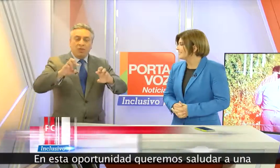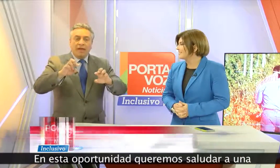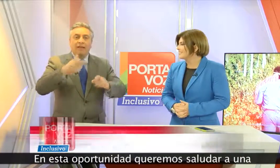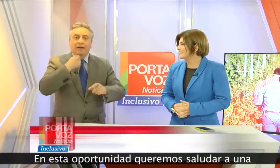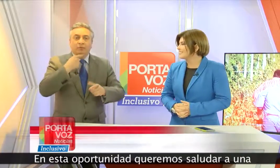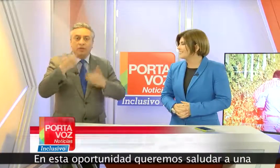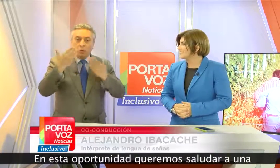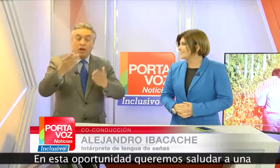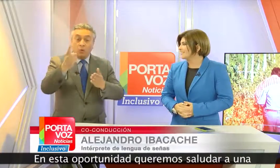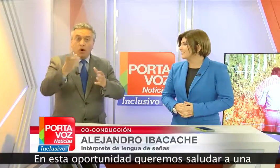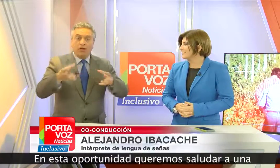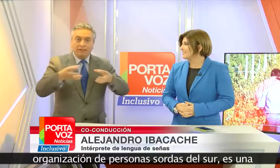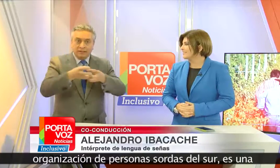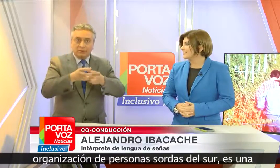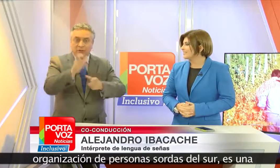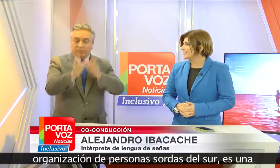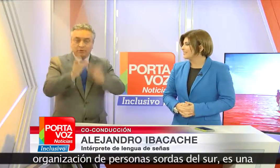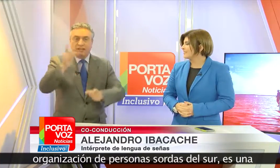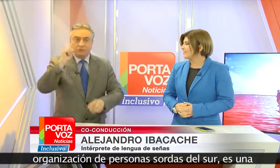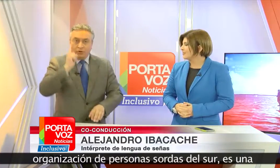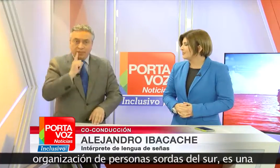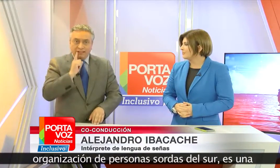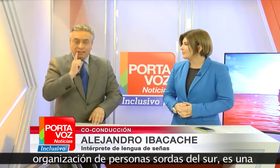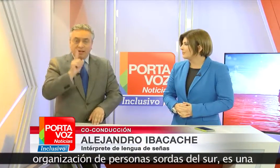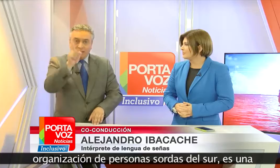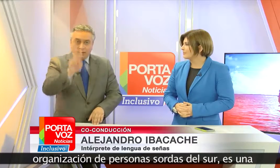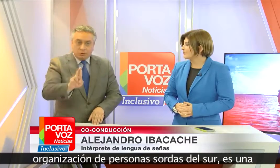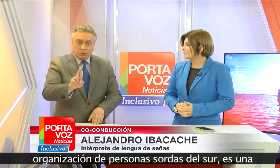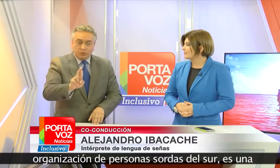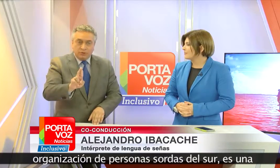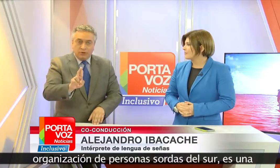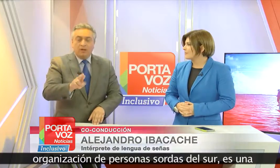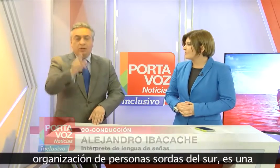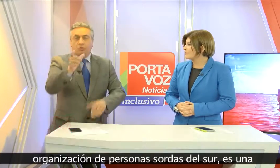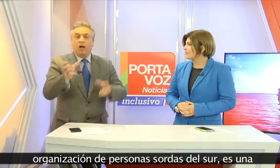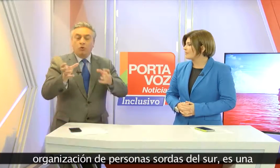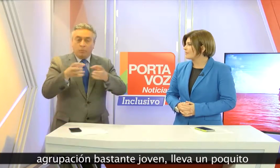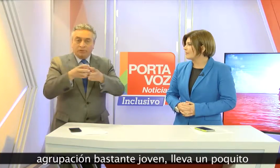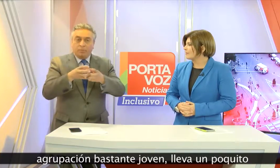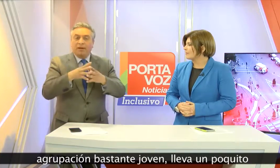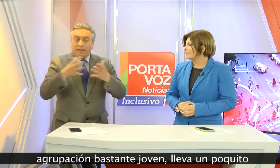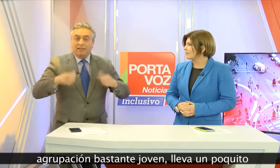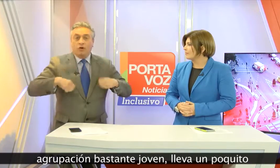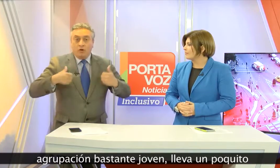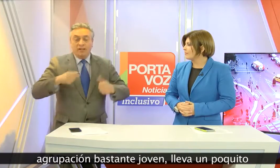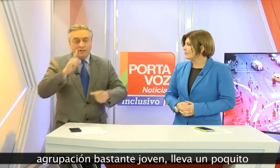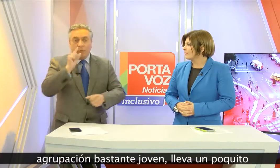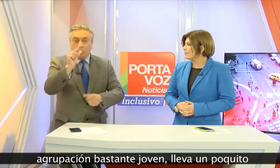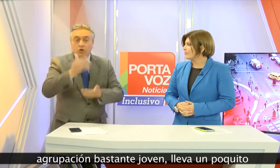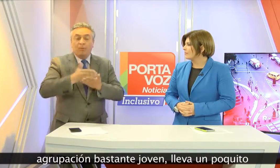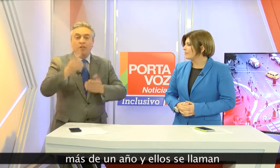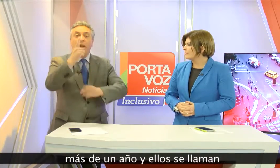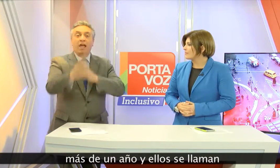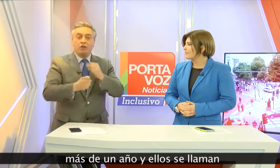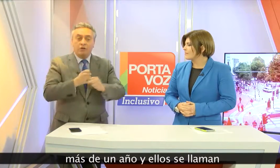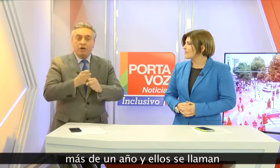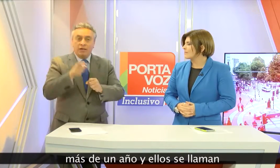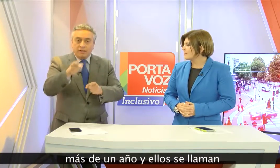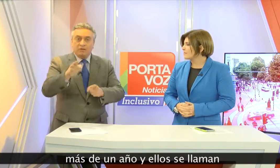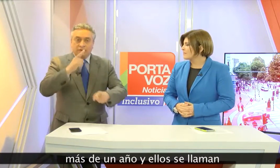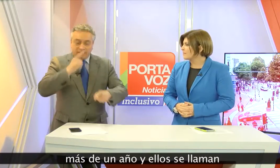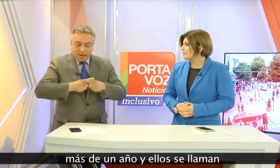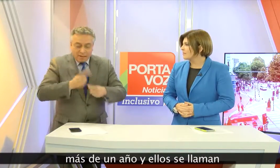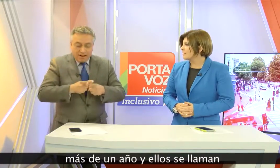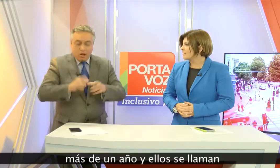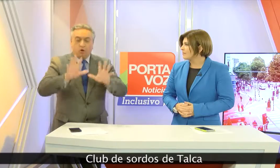esta oportunidad queremos saludar a una organización de personas sordas del sur. Es una agrupación bastante joven, lleva un poquito más de un año,